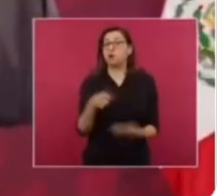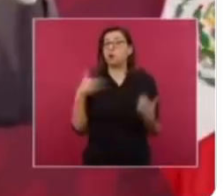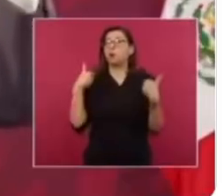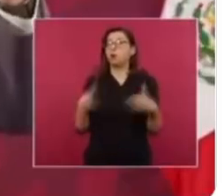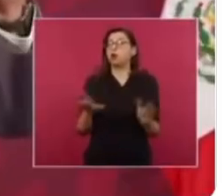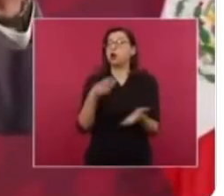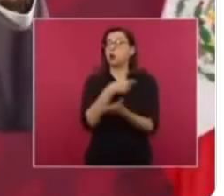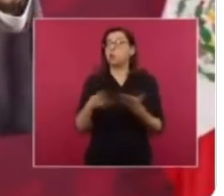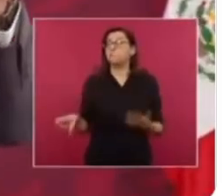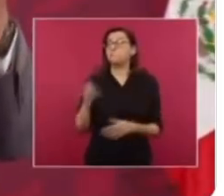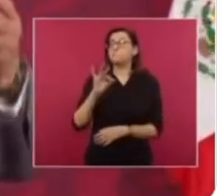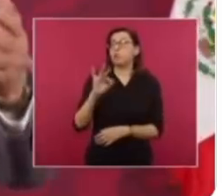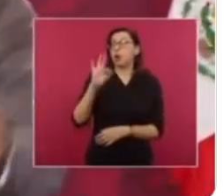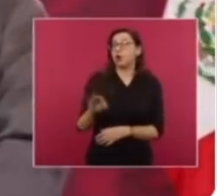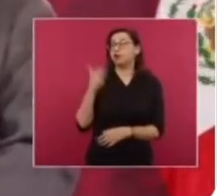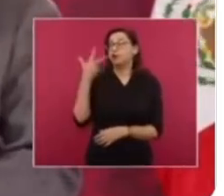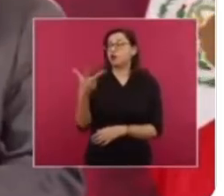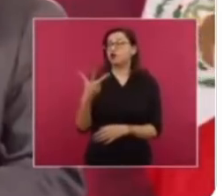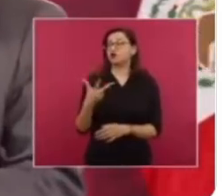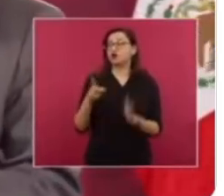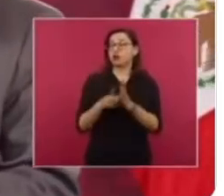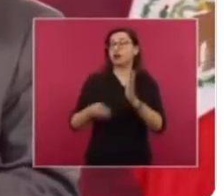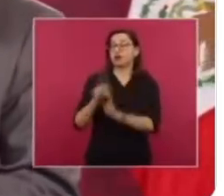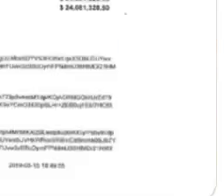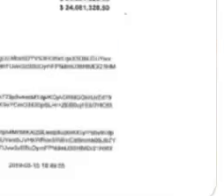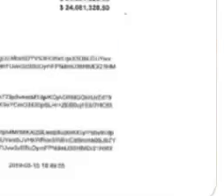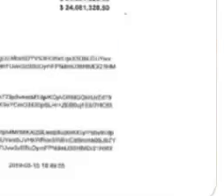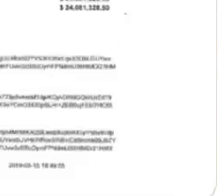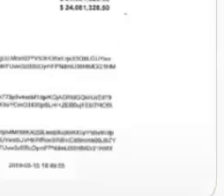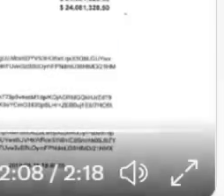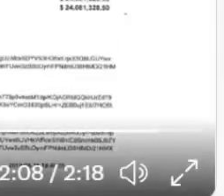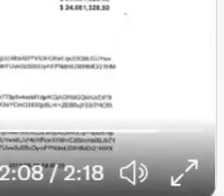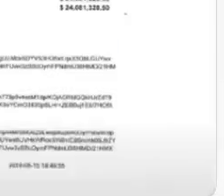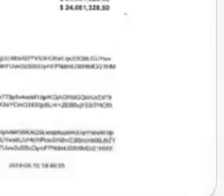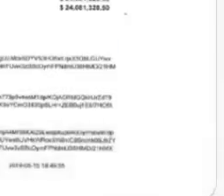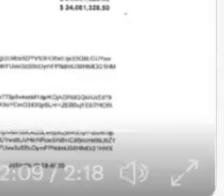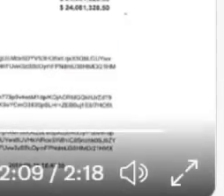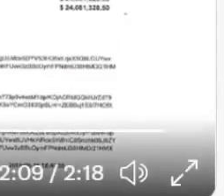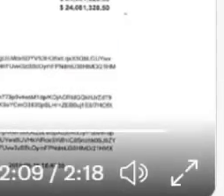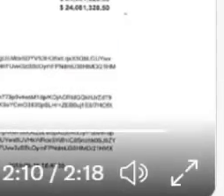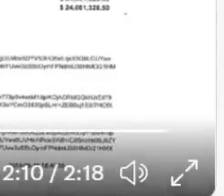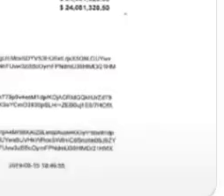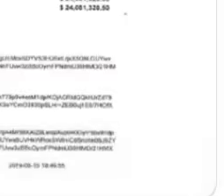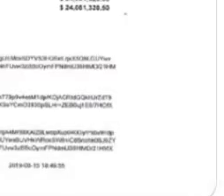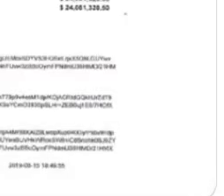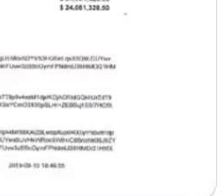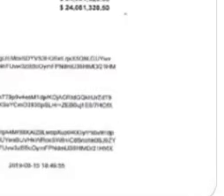habitacional completos ignacio morales lechuga